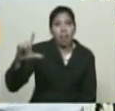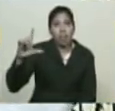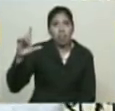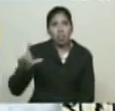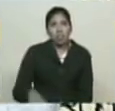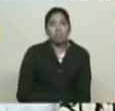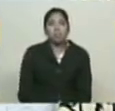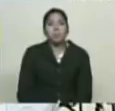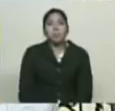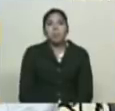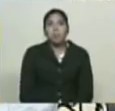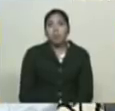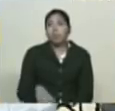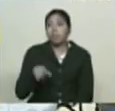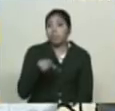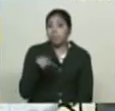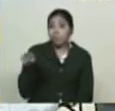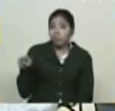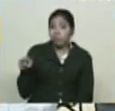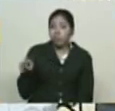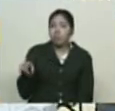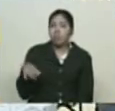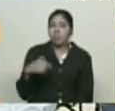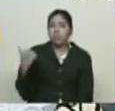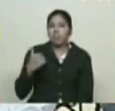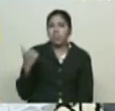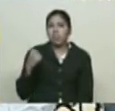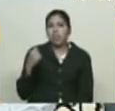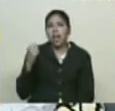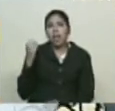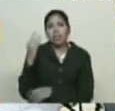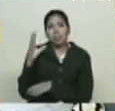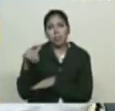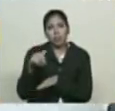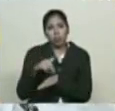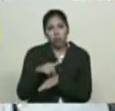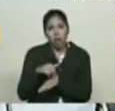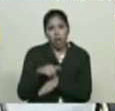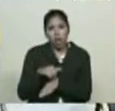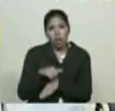tan está divorciada la Asamblea Nacional Adecaburguesa